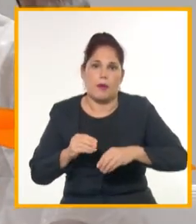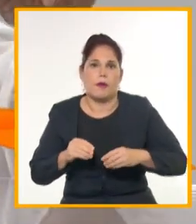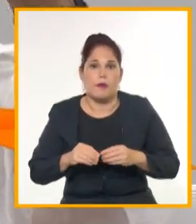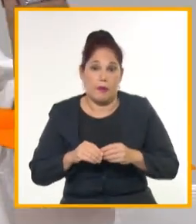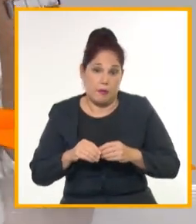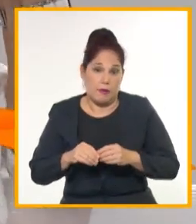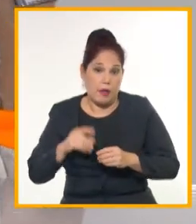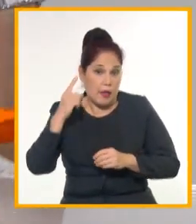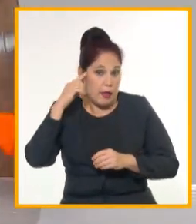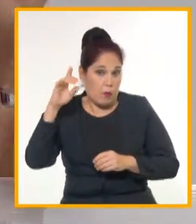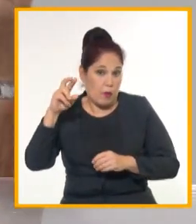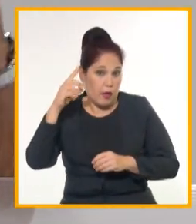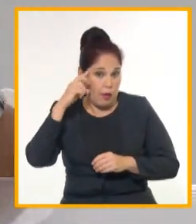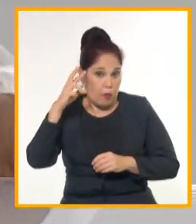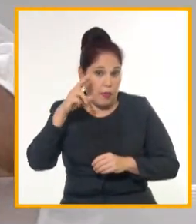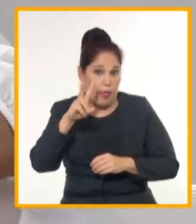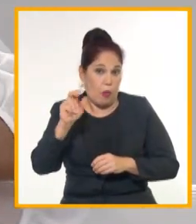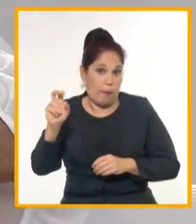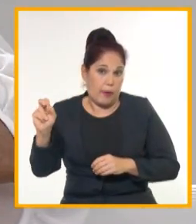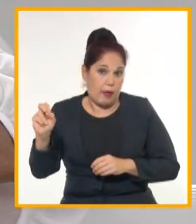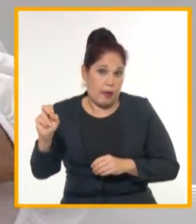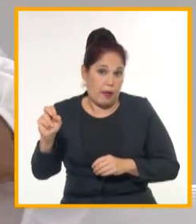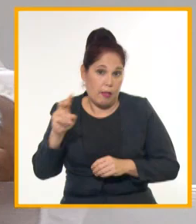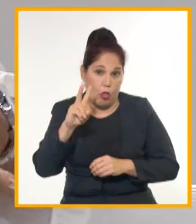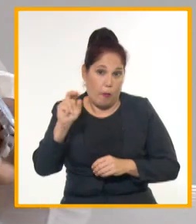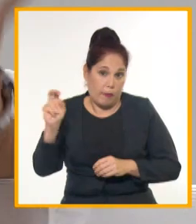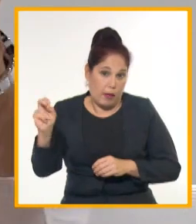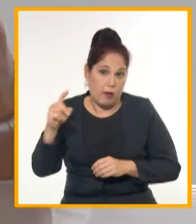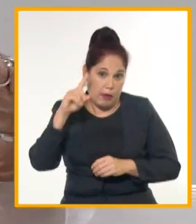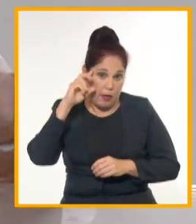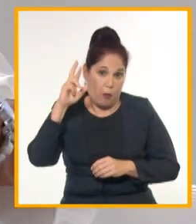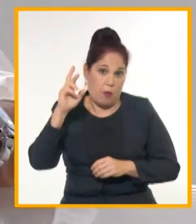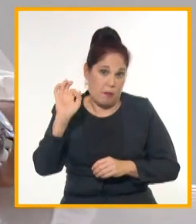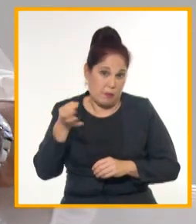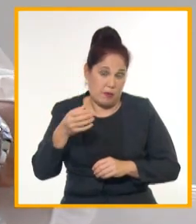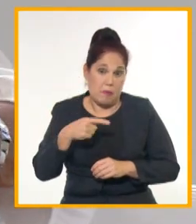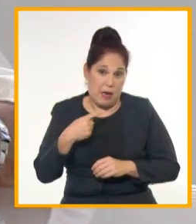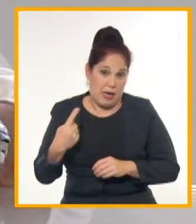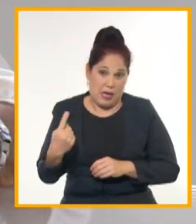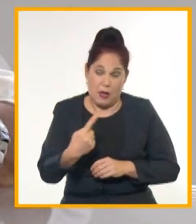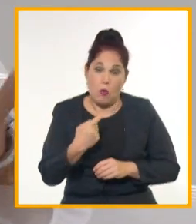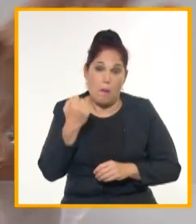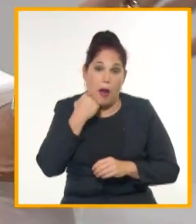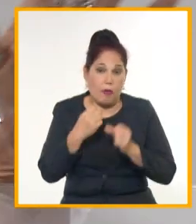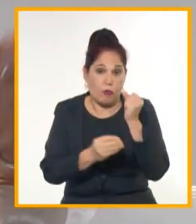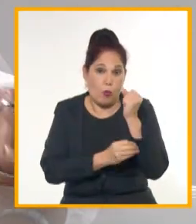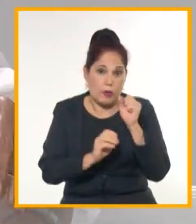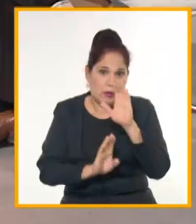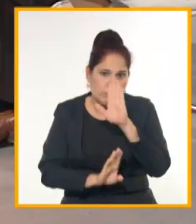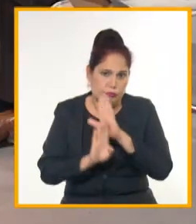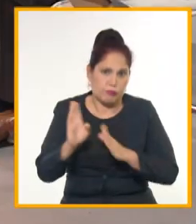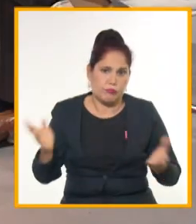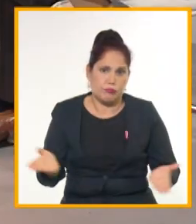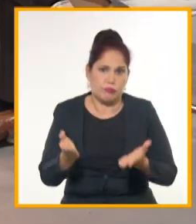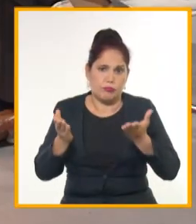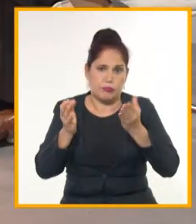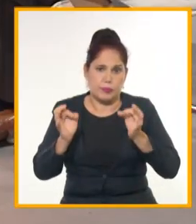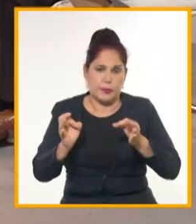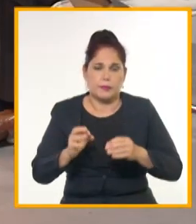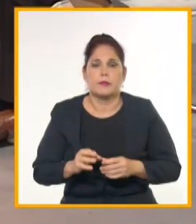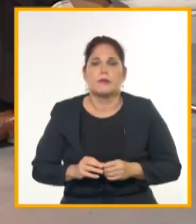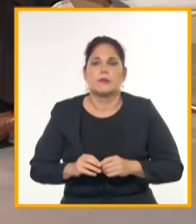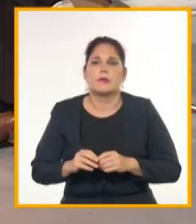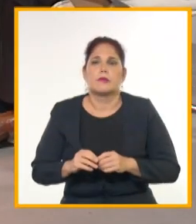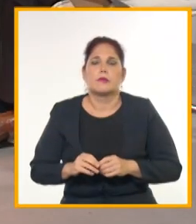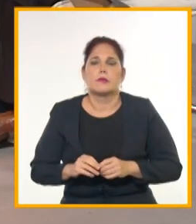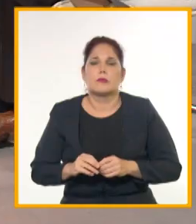en el año 2000. En el año 2000. Yo creo que esta unidad, Oliver y Mejías,